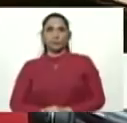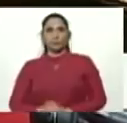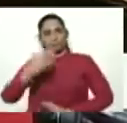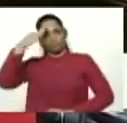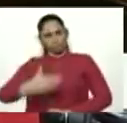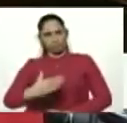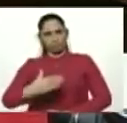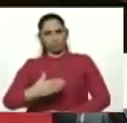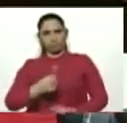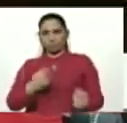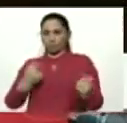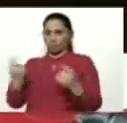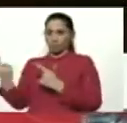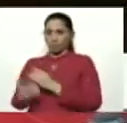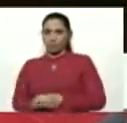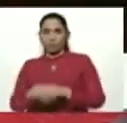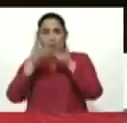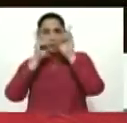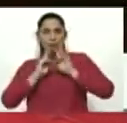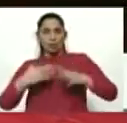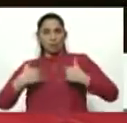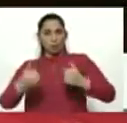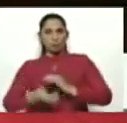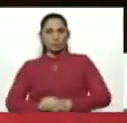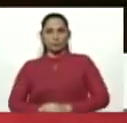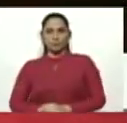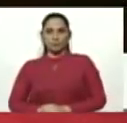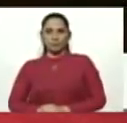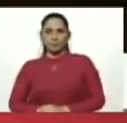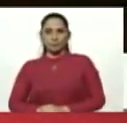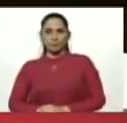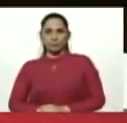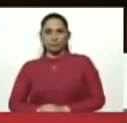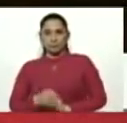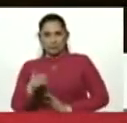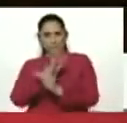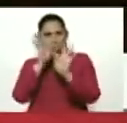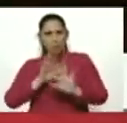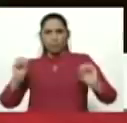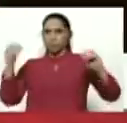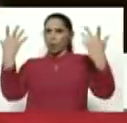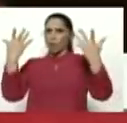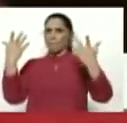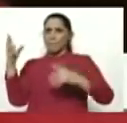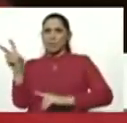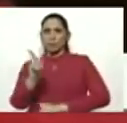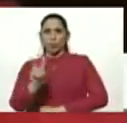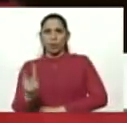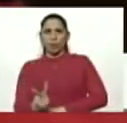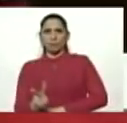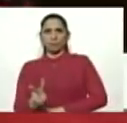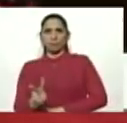militar, logístico, sanitario. Y esta es la forma de salvar a Venezuela.